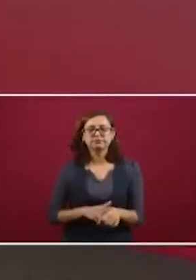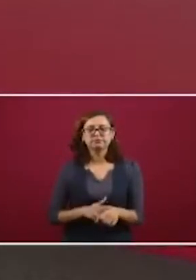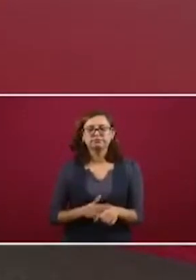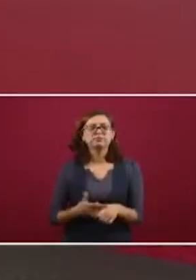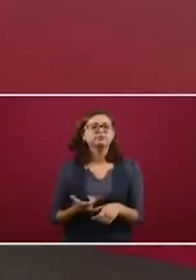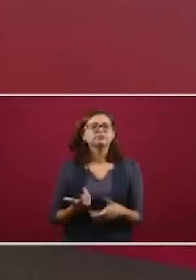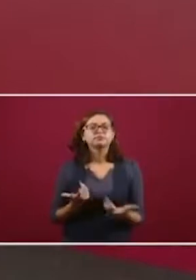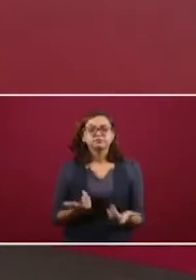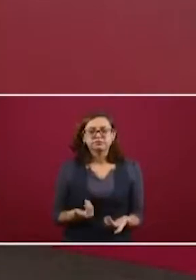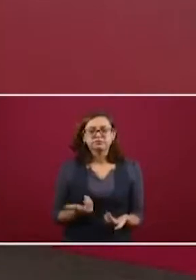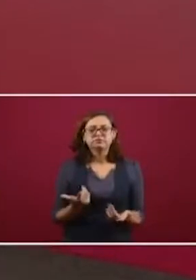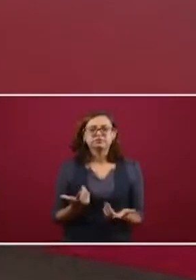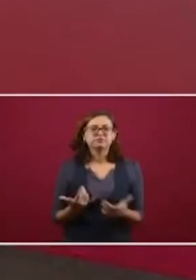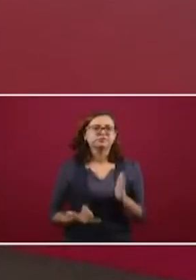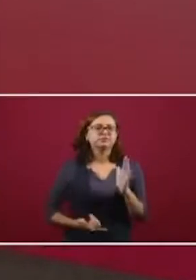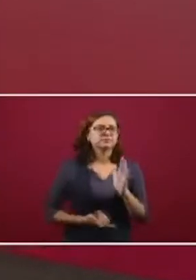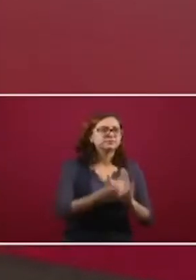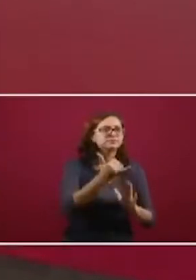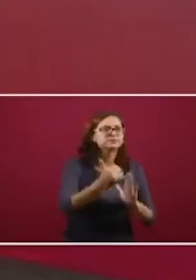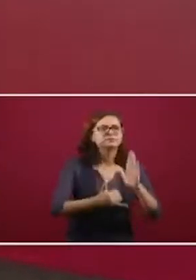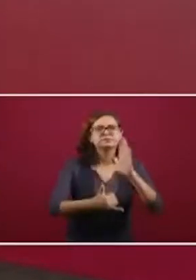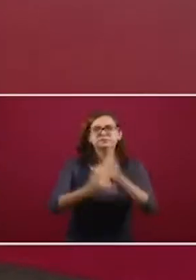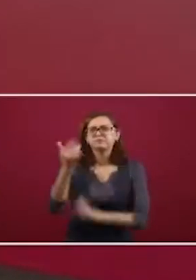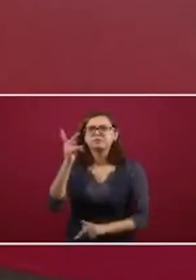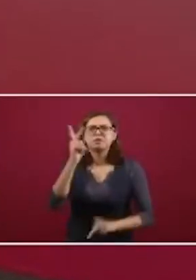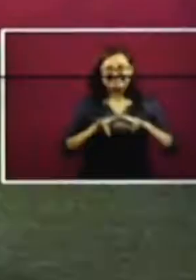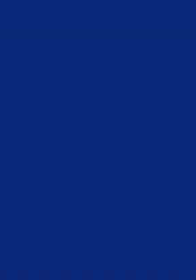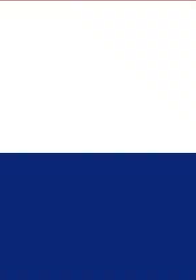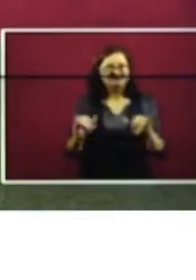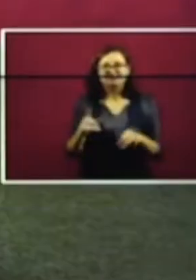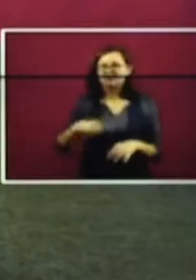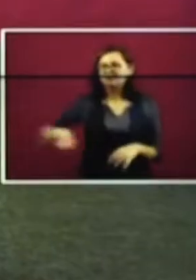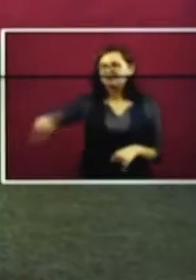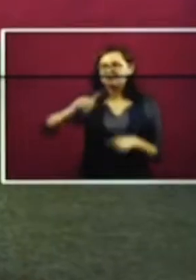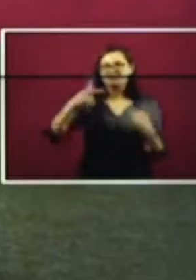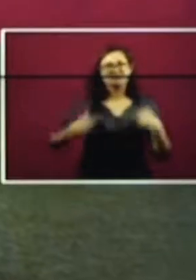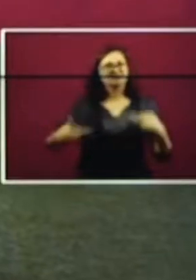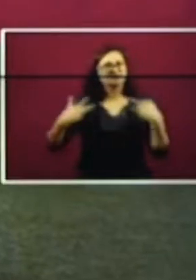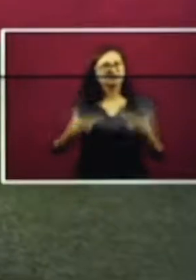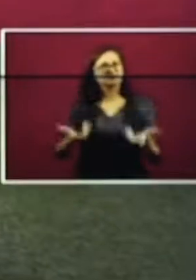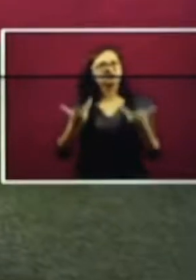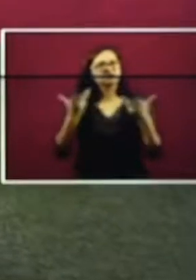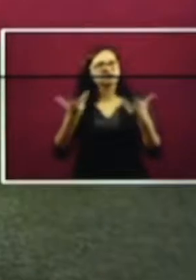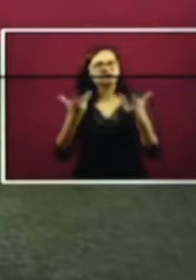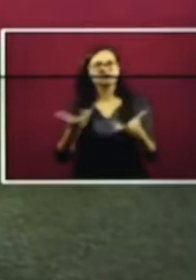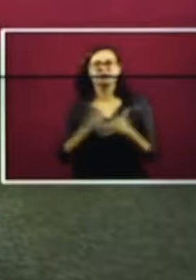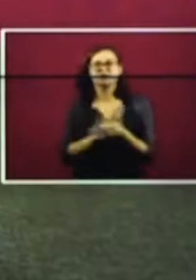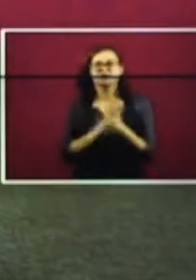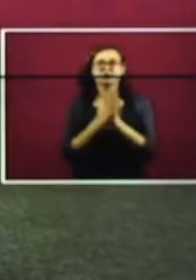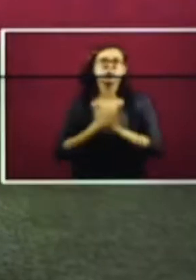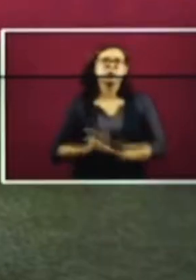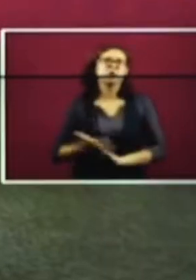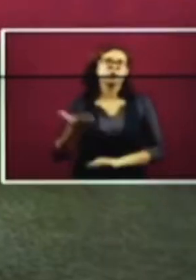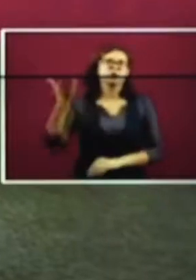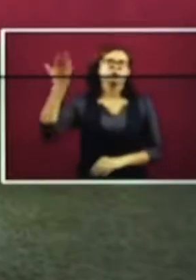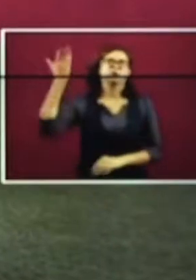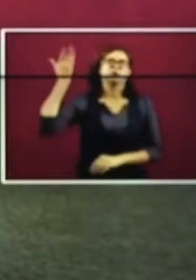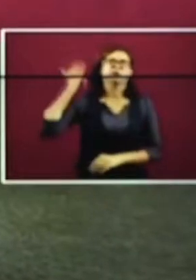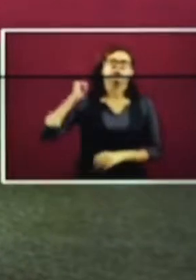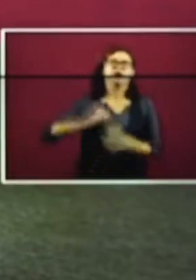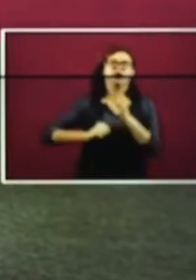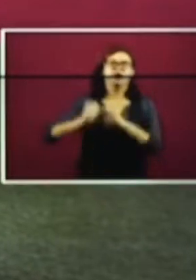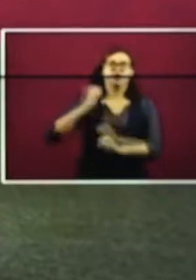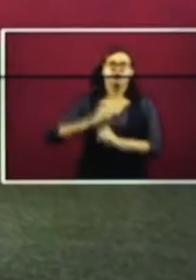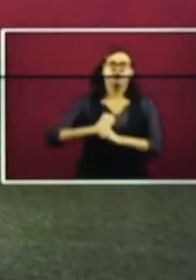y también construcciones en proceso en el salón tesorería durante su conferencia matutina el